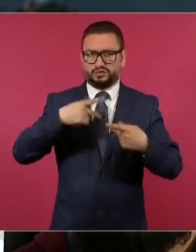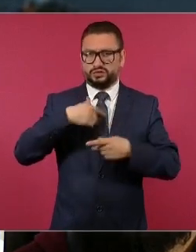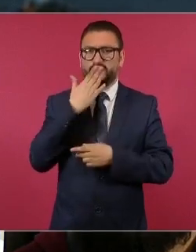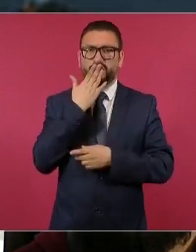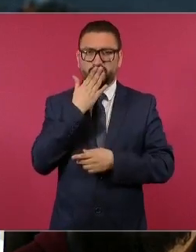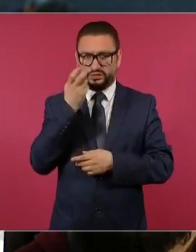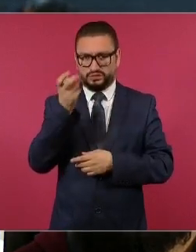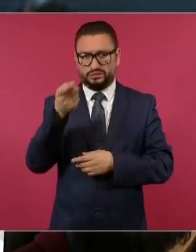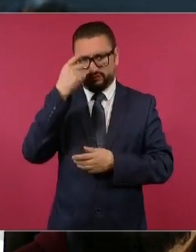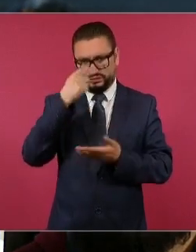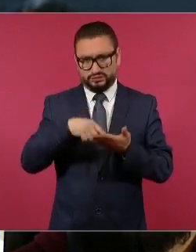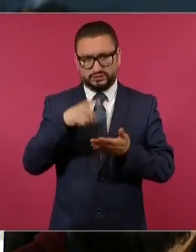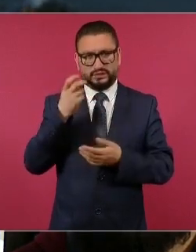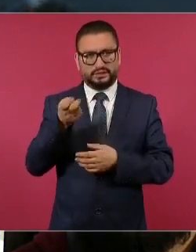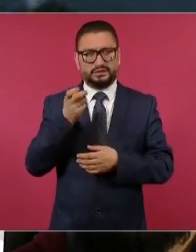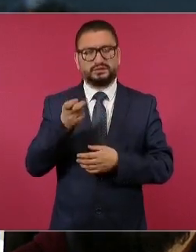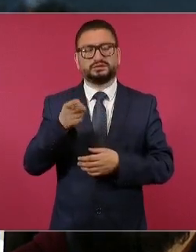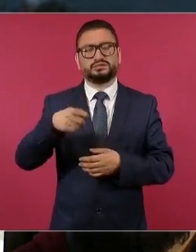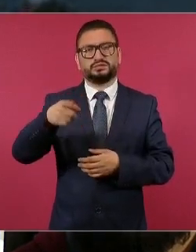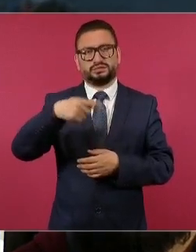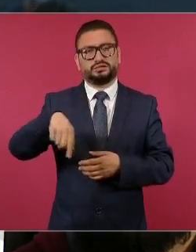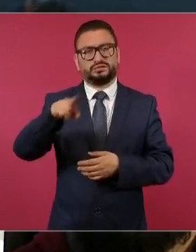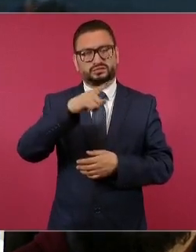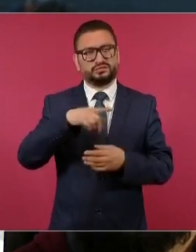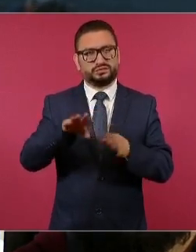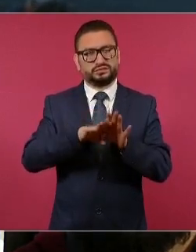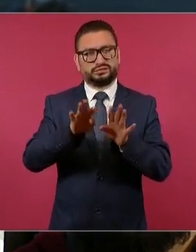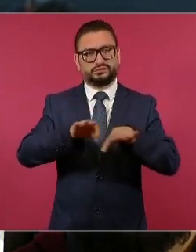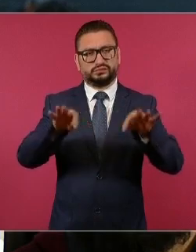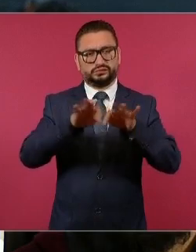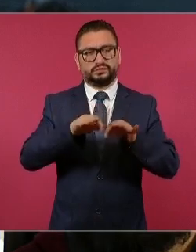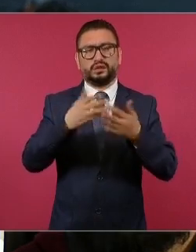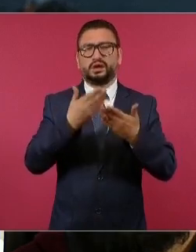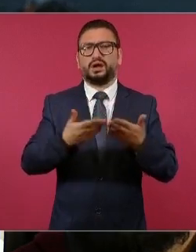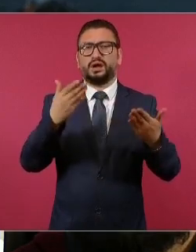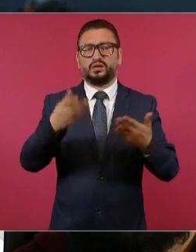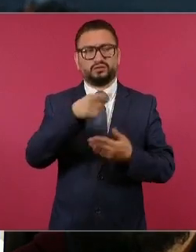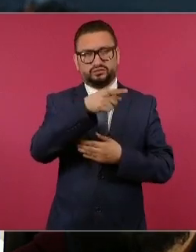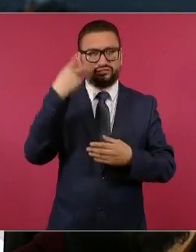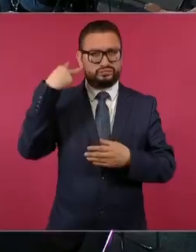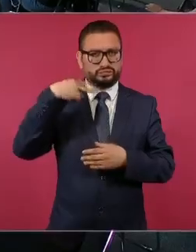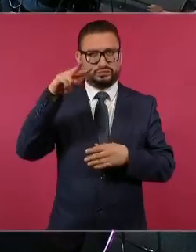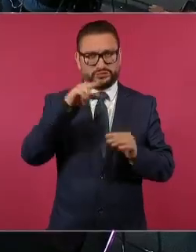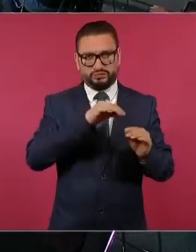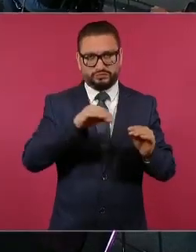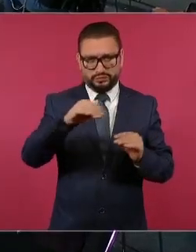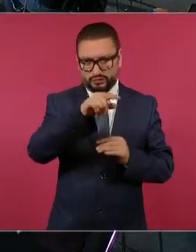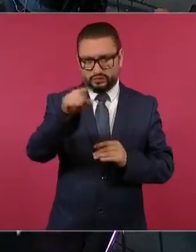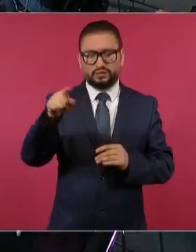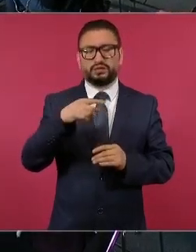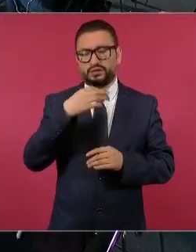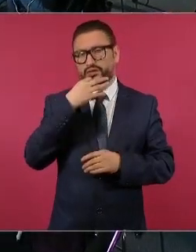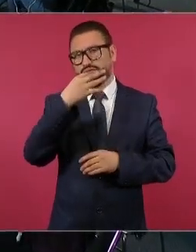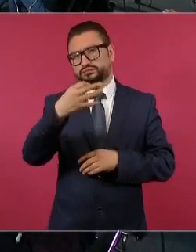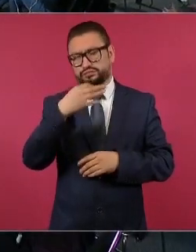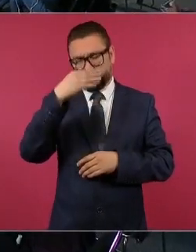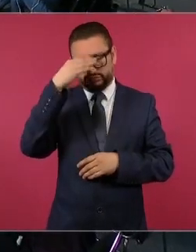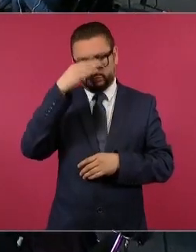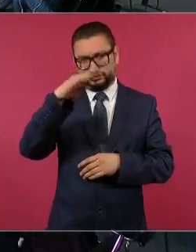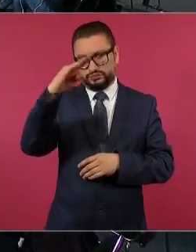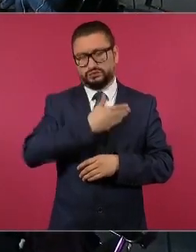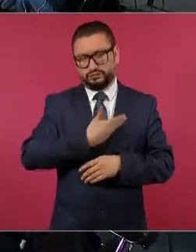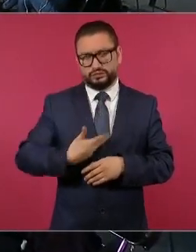es justamente también uno de los elementos centrales. A propósito de la gira, decirle, señor presidente, bueno, ya